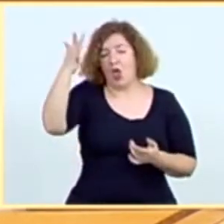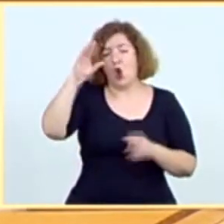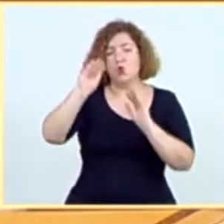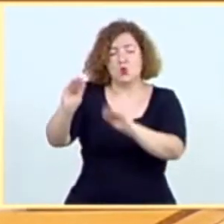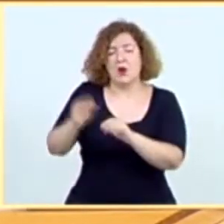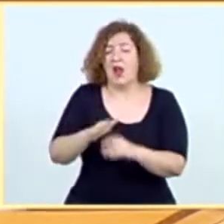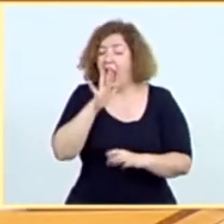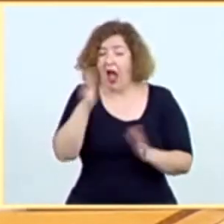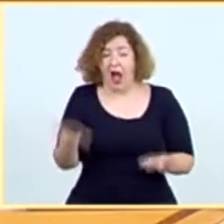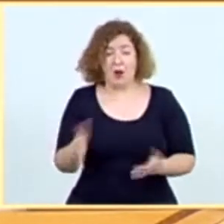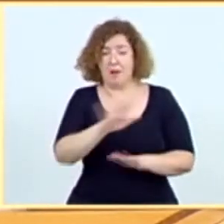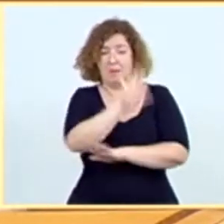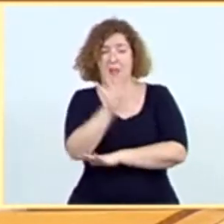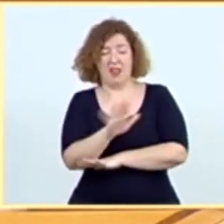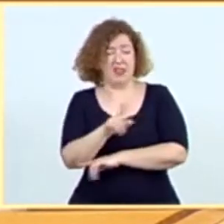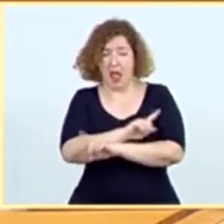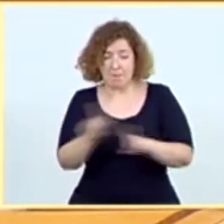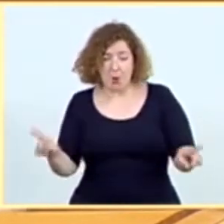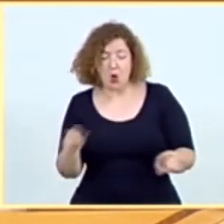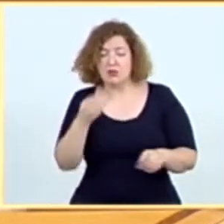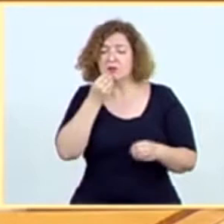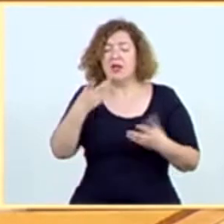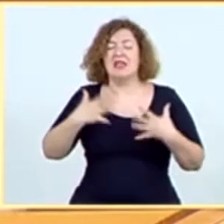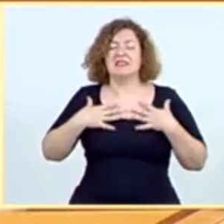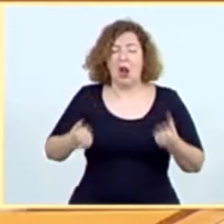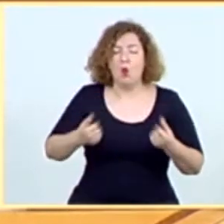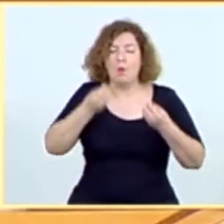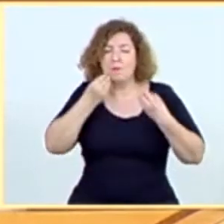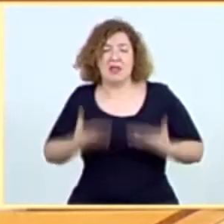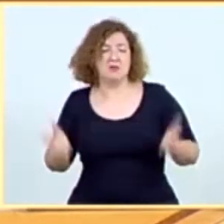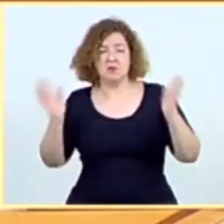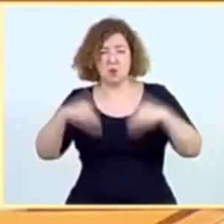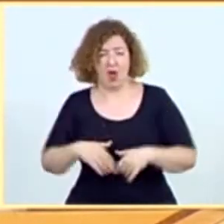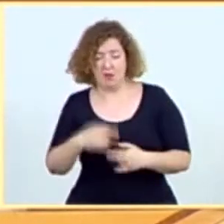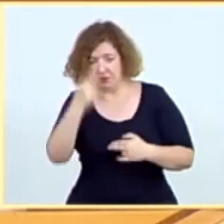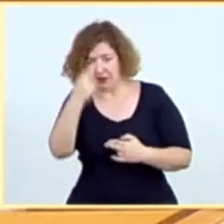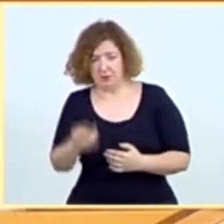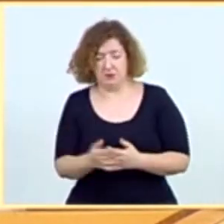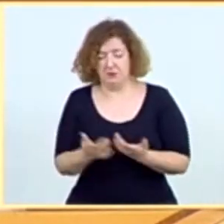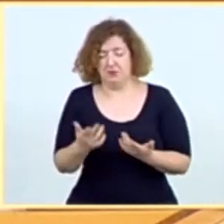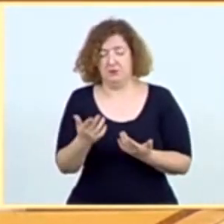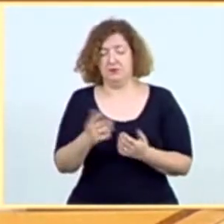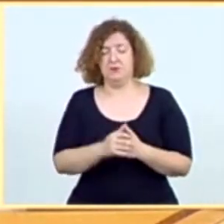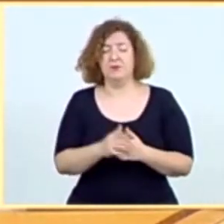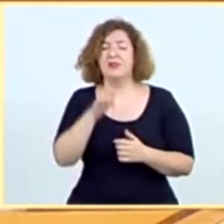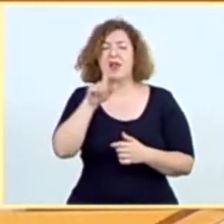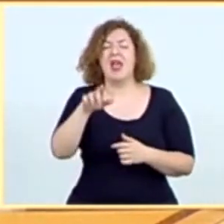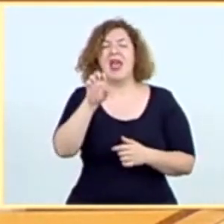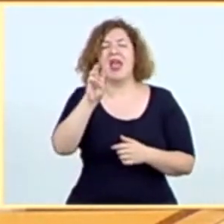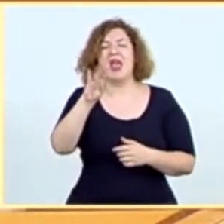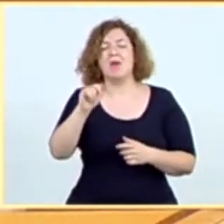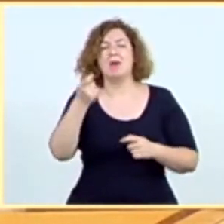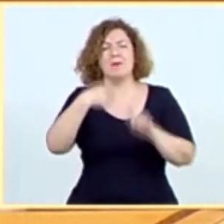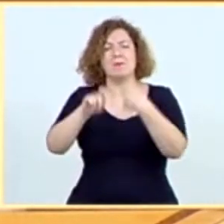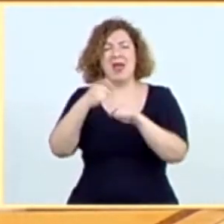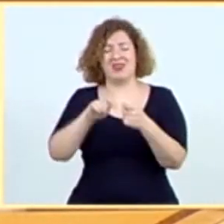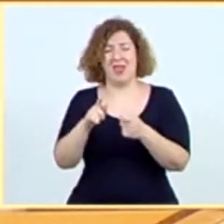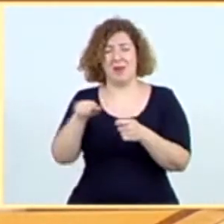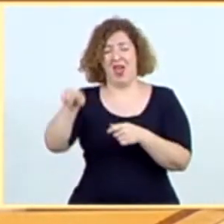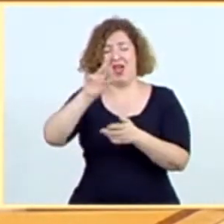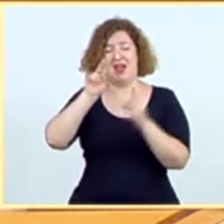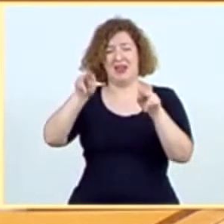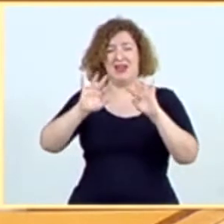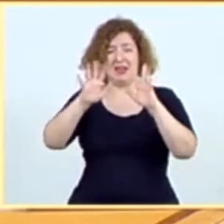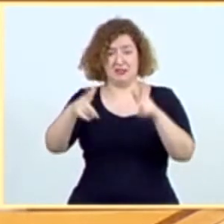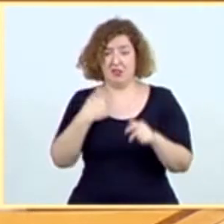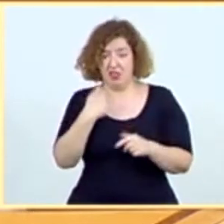ahora parece que tampoco les ha importado ni su bienestar ni su salud. Y tampoco lo hicieron porque el Gobierno prohibió la venta de EPIs a las residencias, como así lo han desvelado